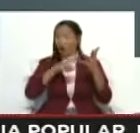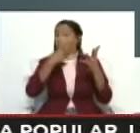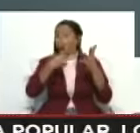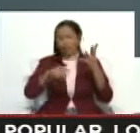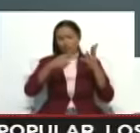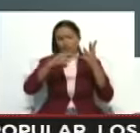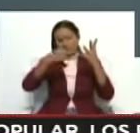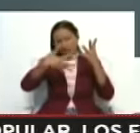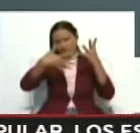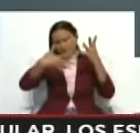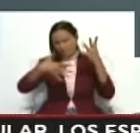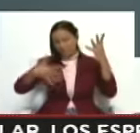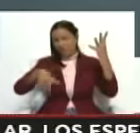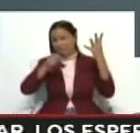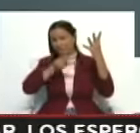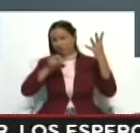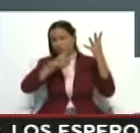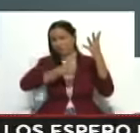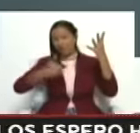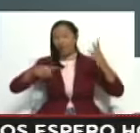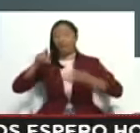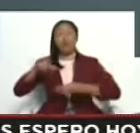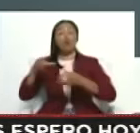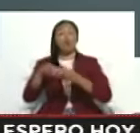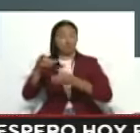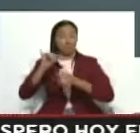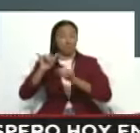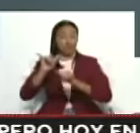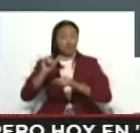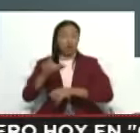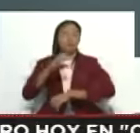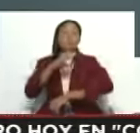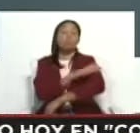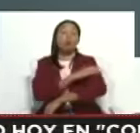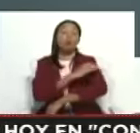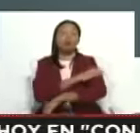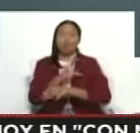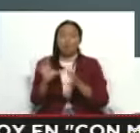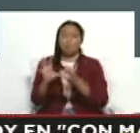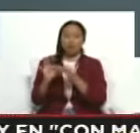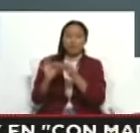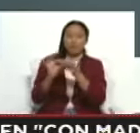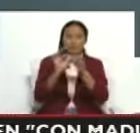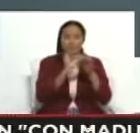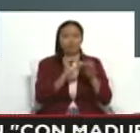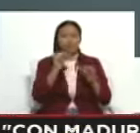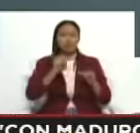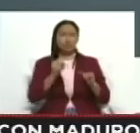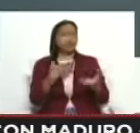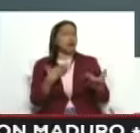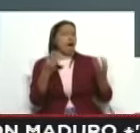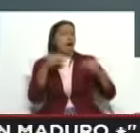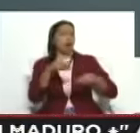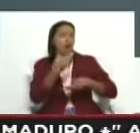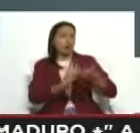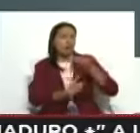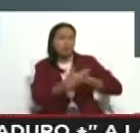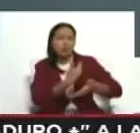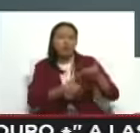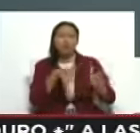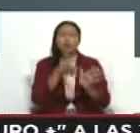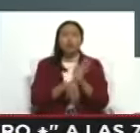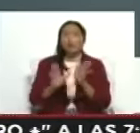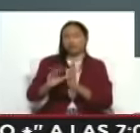factores extremistas de la oposición se valieron como contraprestación de contratos petroleros.